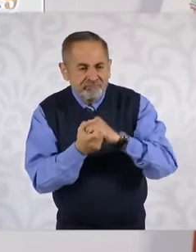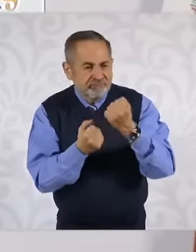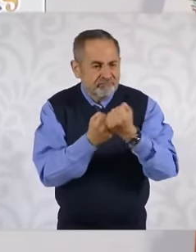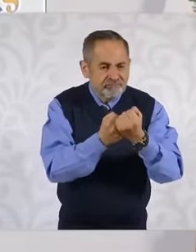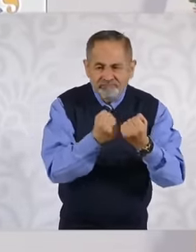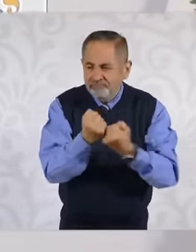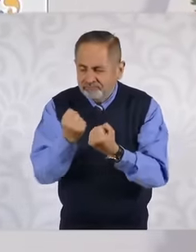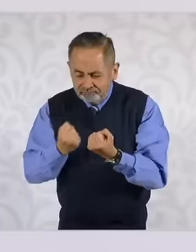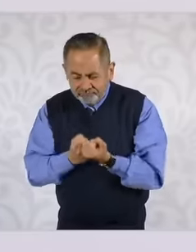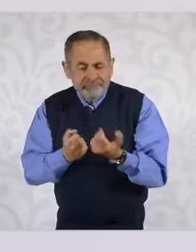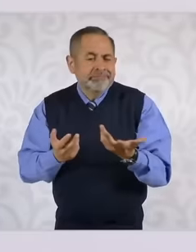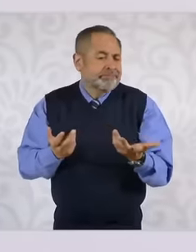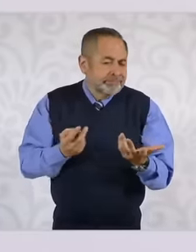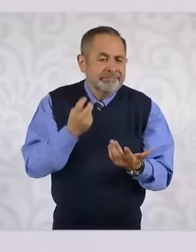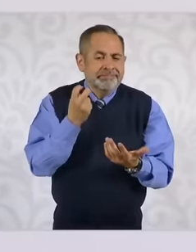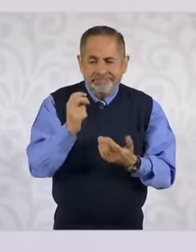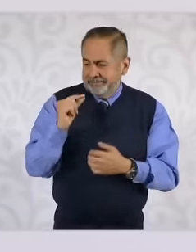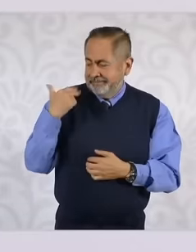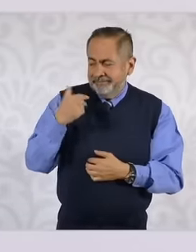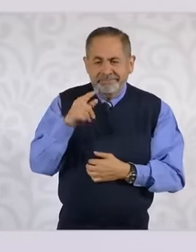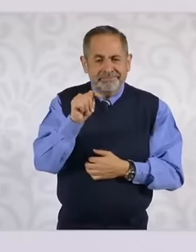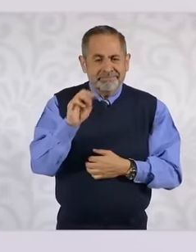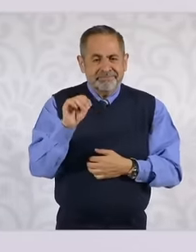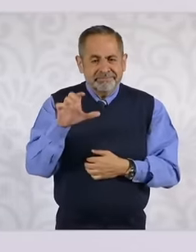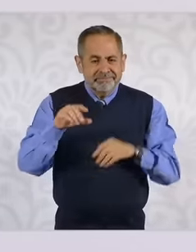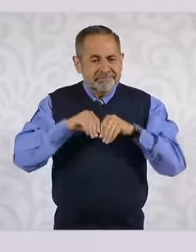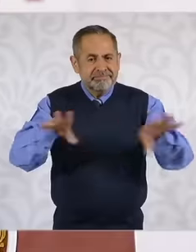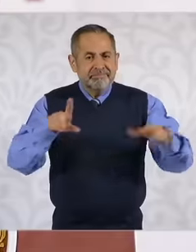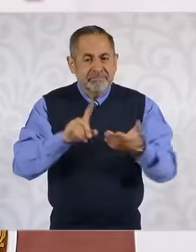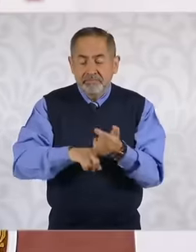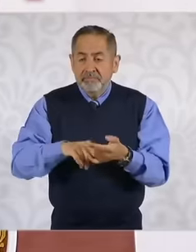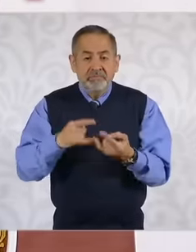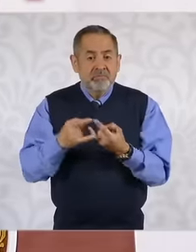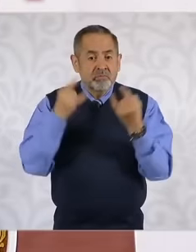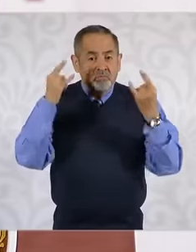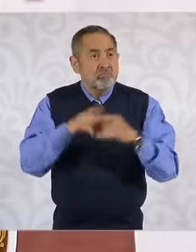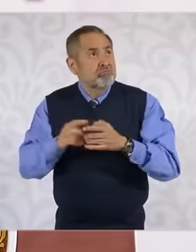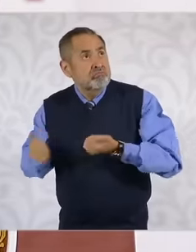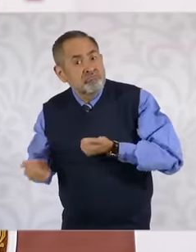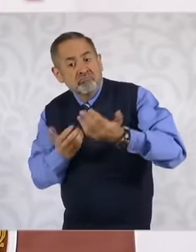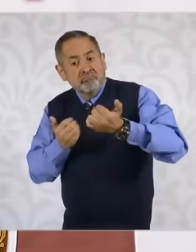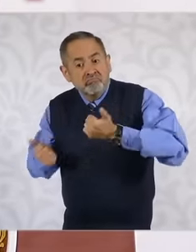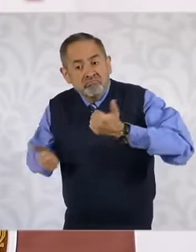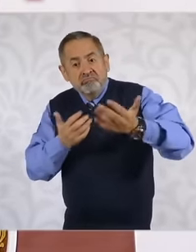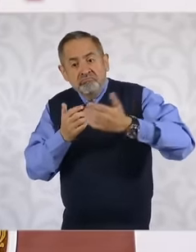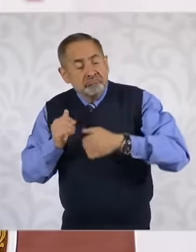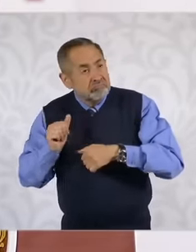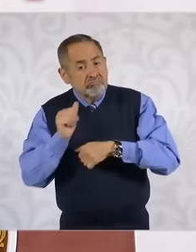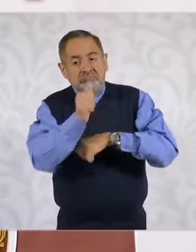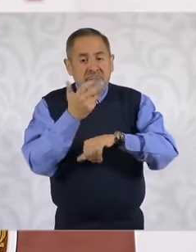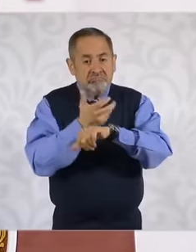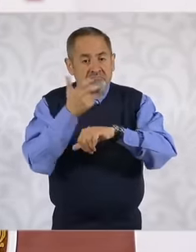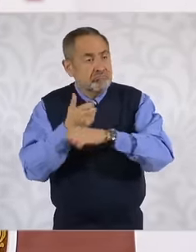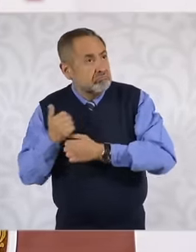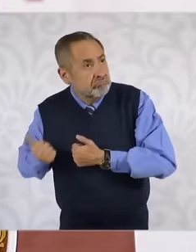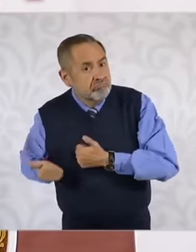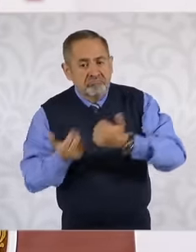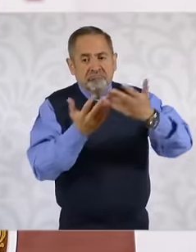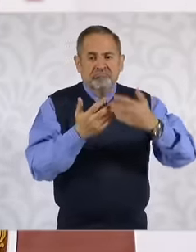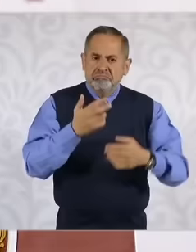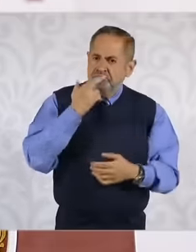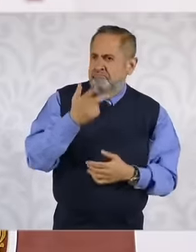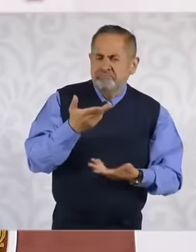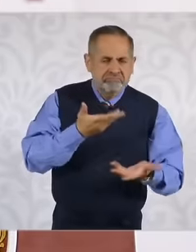tratado. Recientemente salió publicado que estamos en el máximo histórico de exportaciones a los Estados Unidos. Entonces,